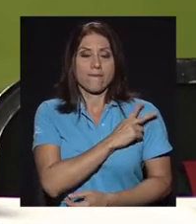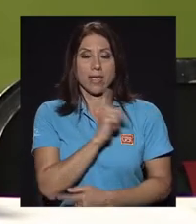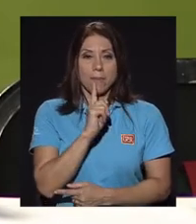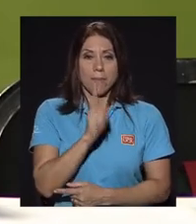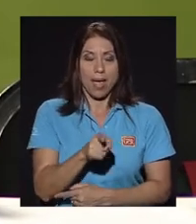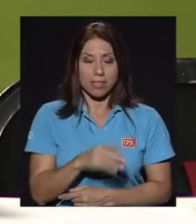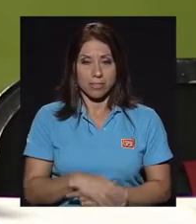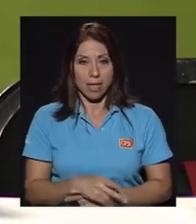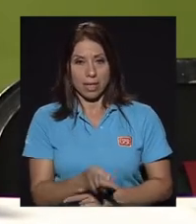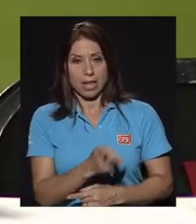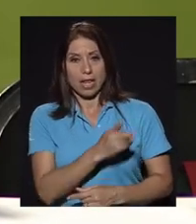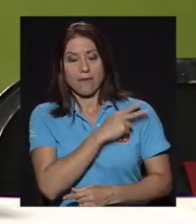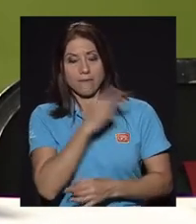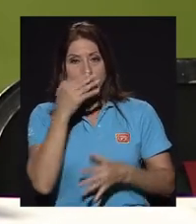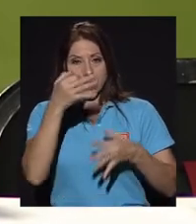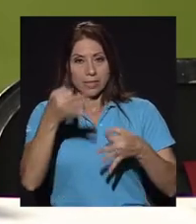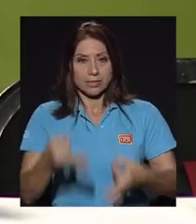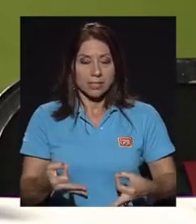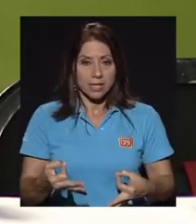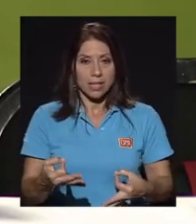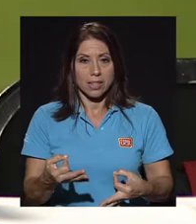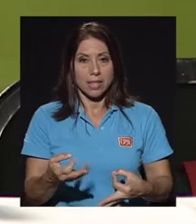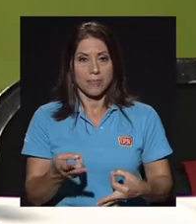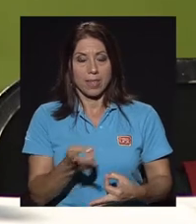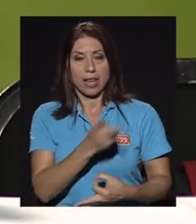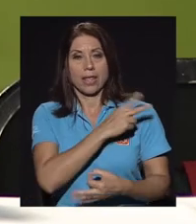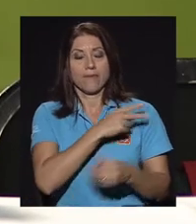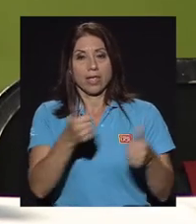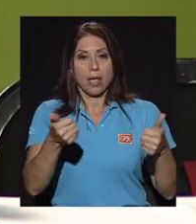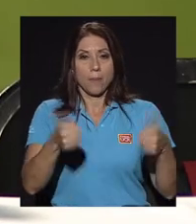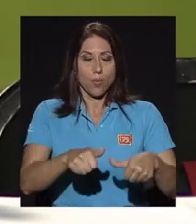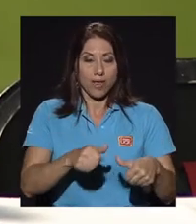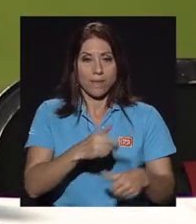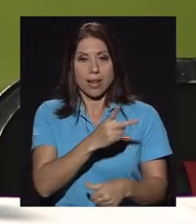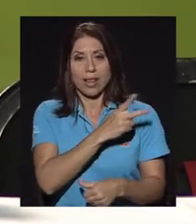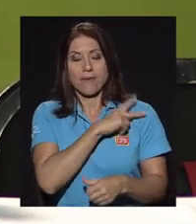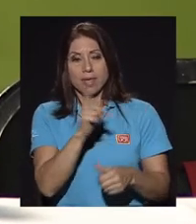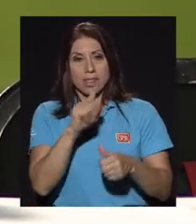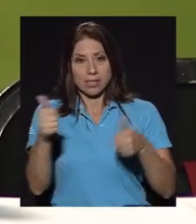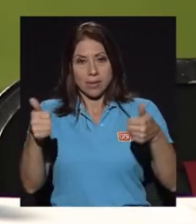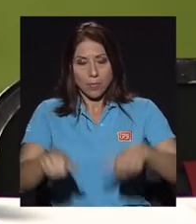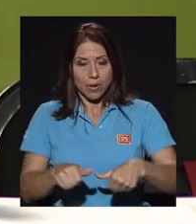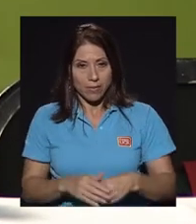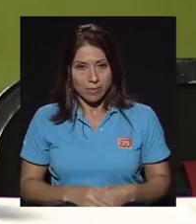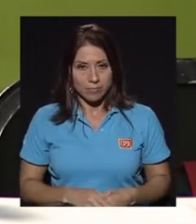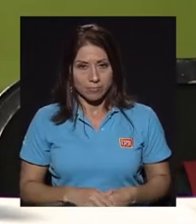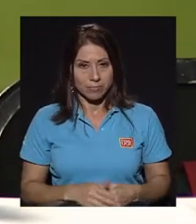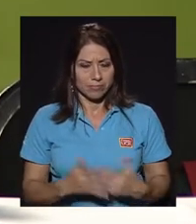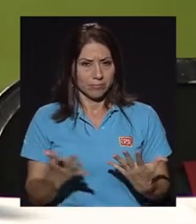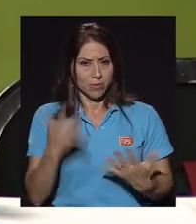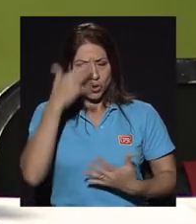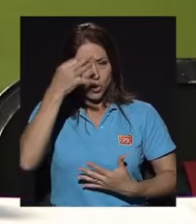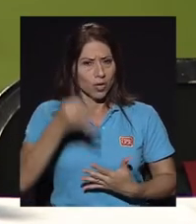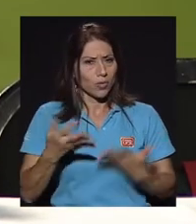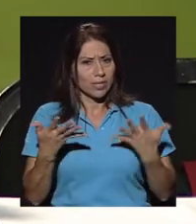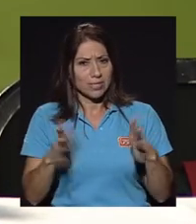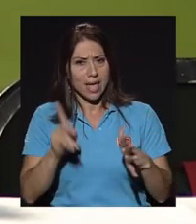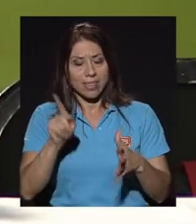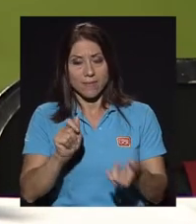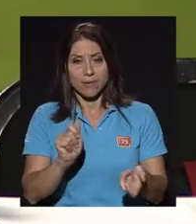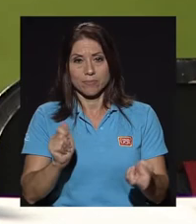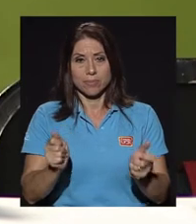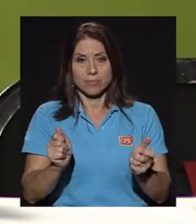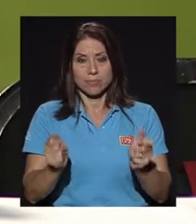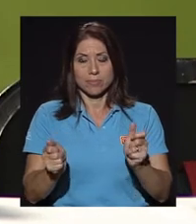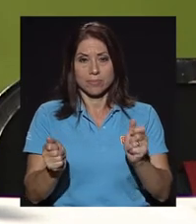que decide y el que aprueba o desaprueba. Creo que esto ya tiene que ir